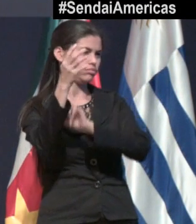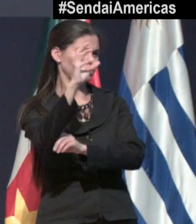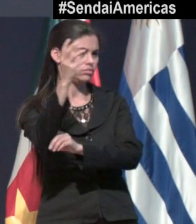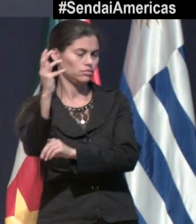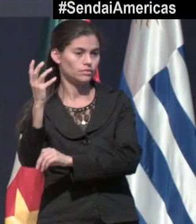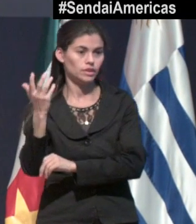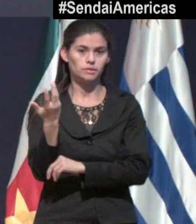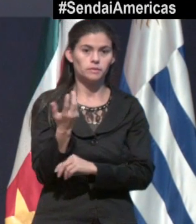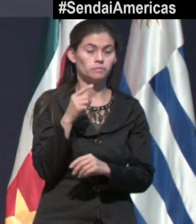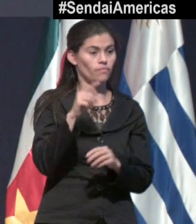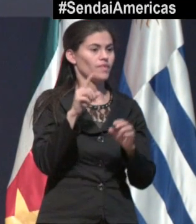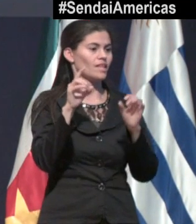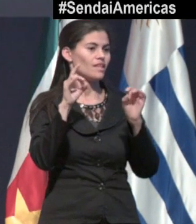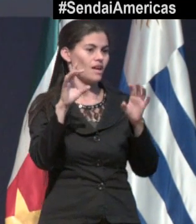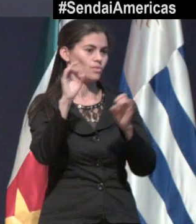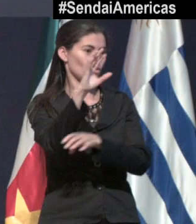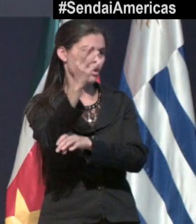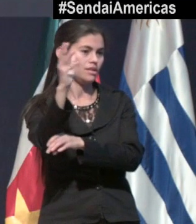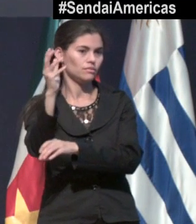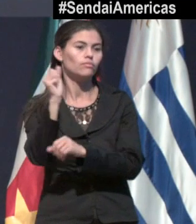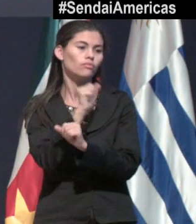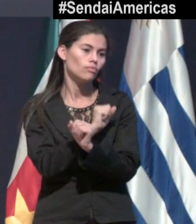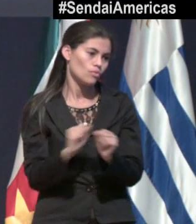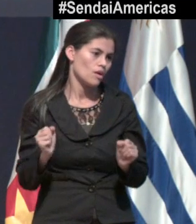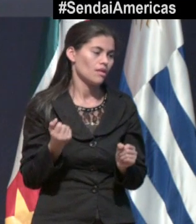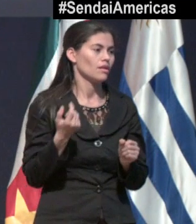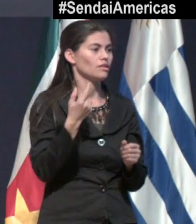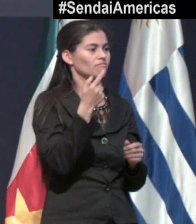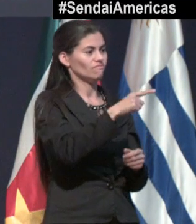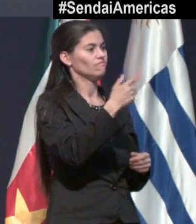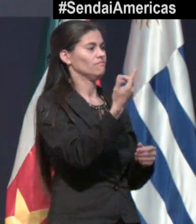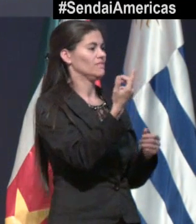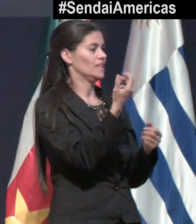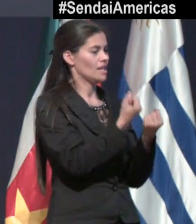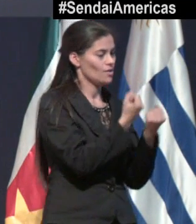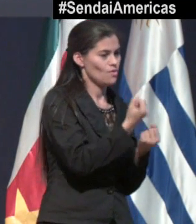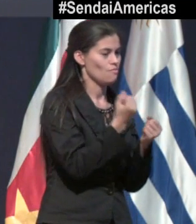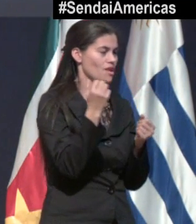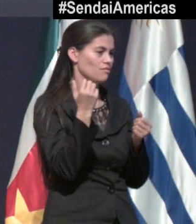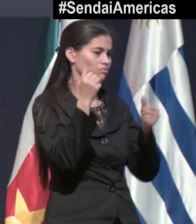que no son naturales, pero que vayan afectando otros sectores de la economía.